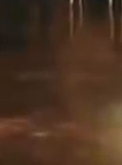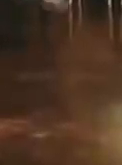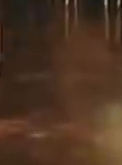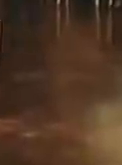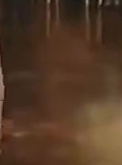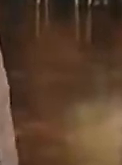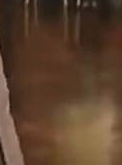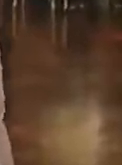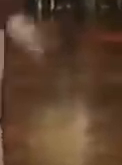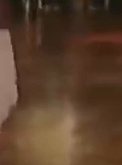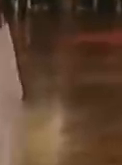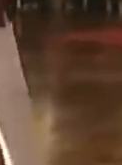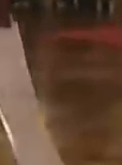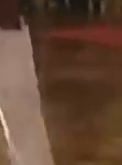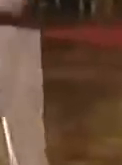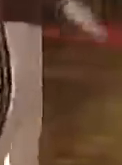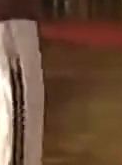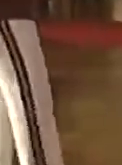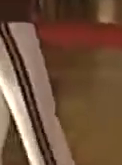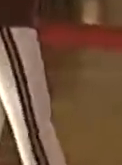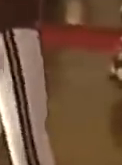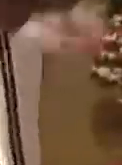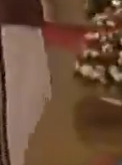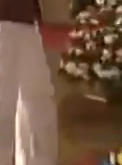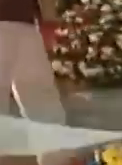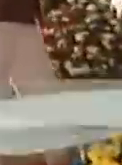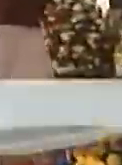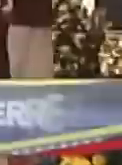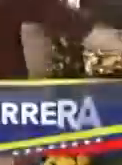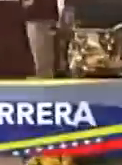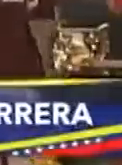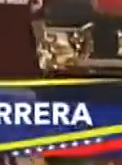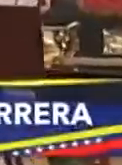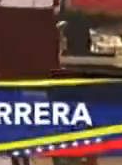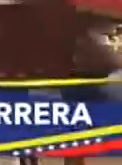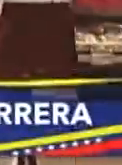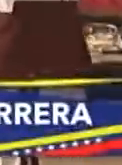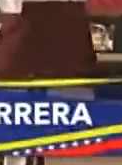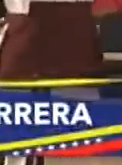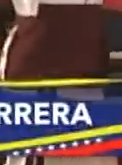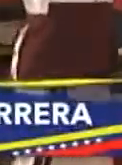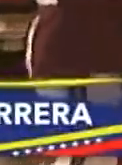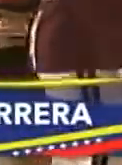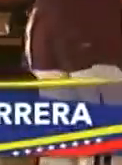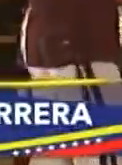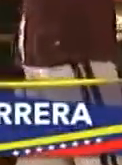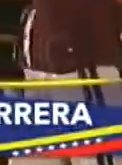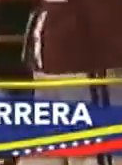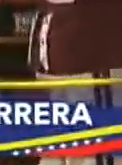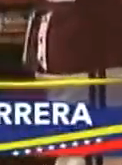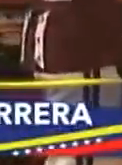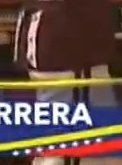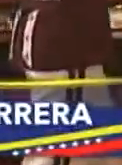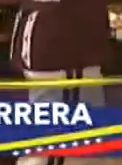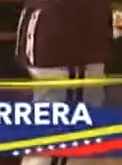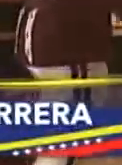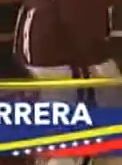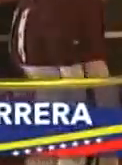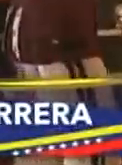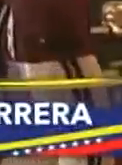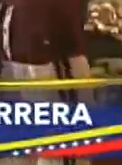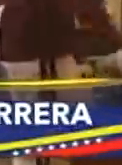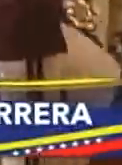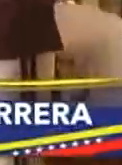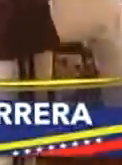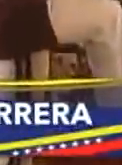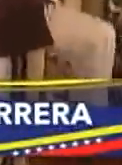partida física de mi querido hermano Arle Herrera, comparto con ustedes el libro Penúltima Tarde y Otras Tardes, una